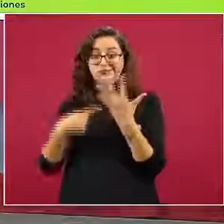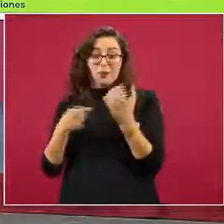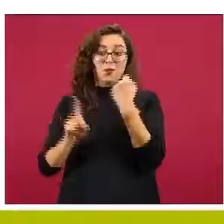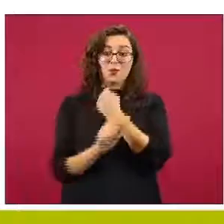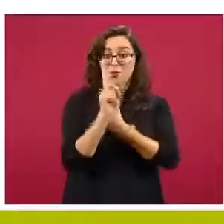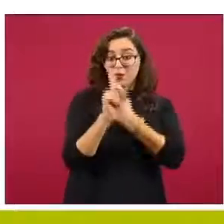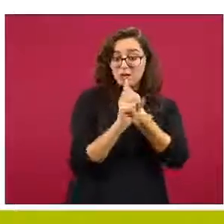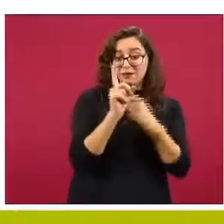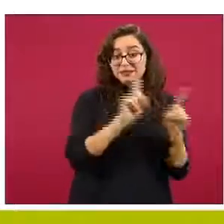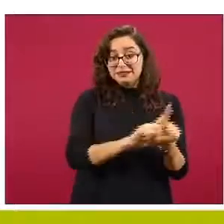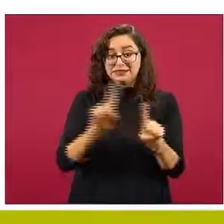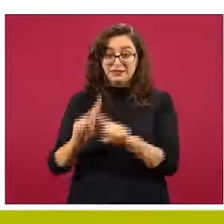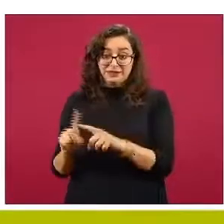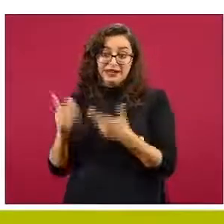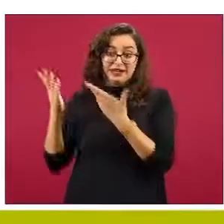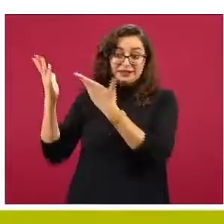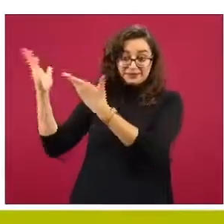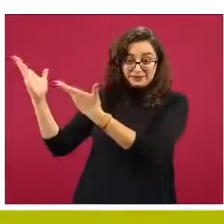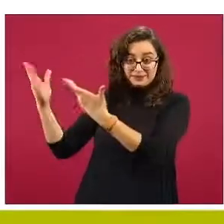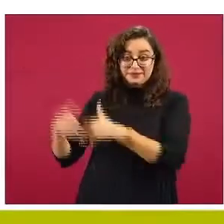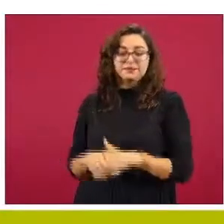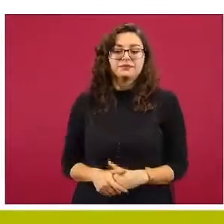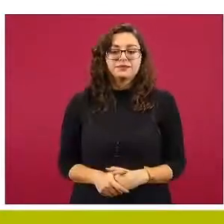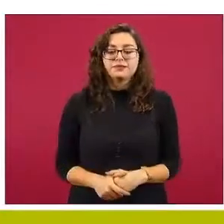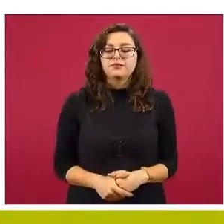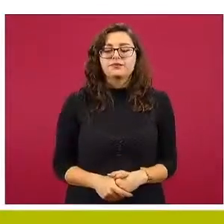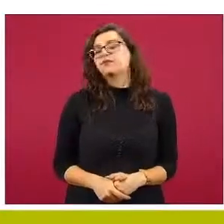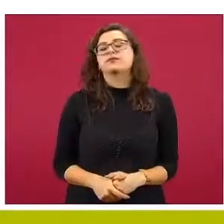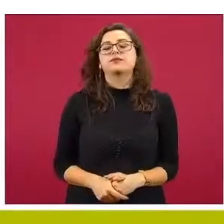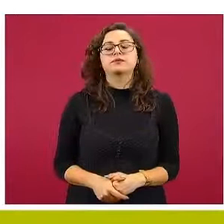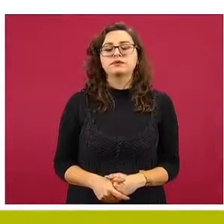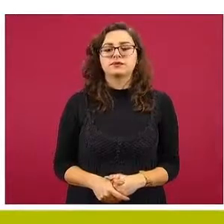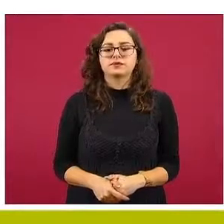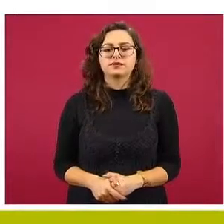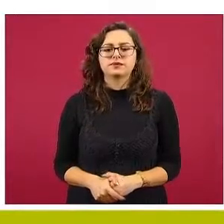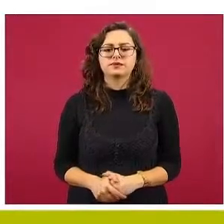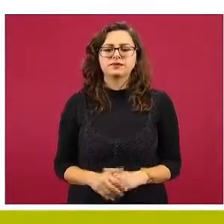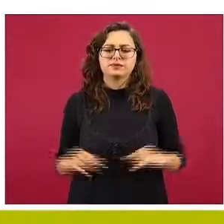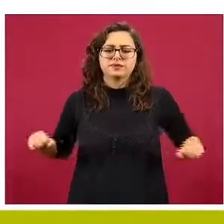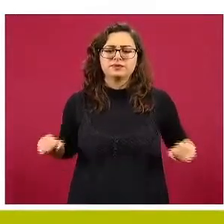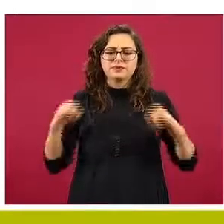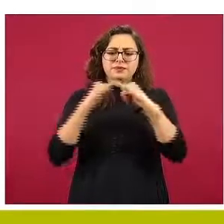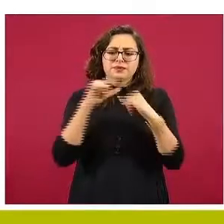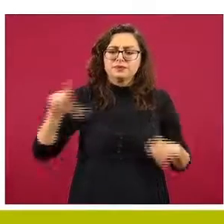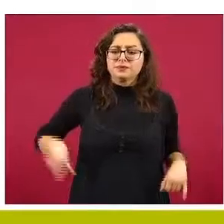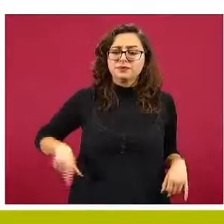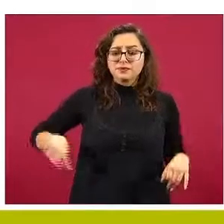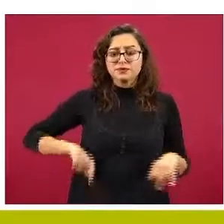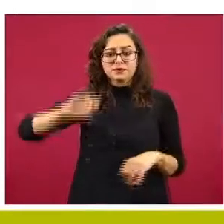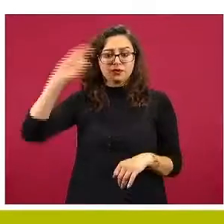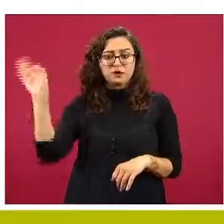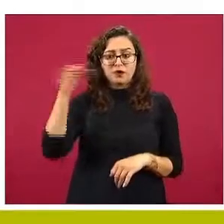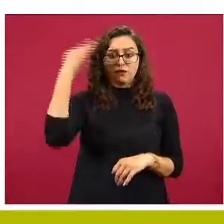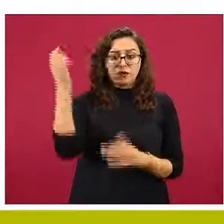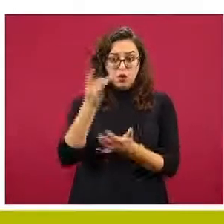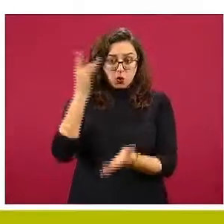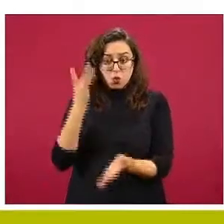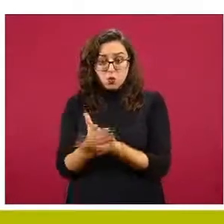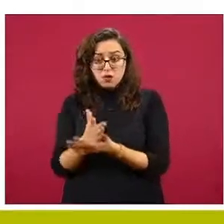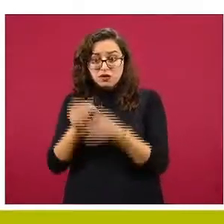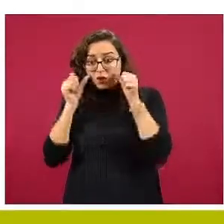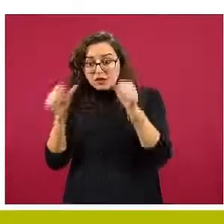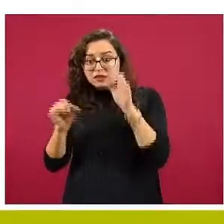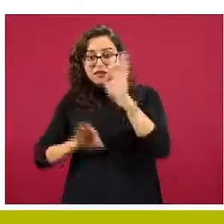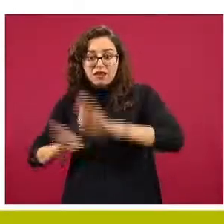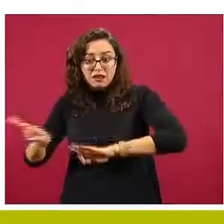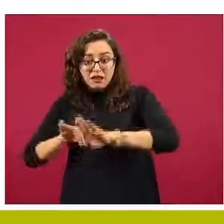para eso los organismos federales no son los únicos que tienen que trabajar en la prevención, son los estados, son los municipios y